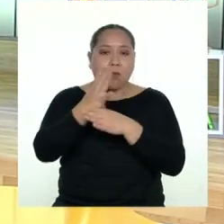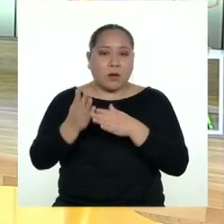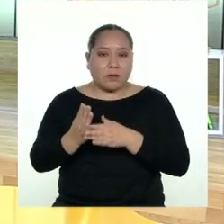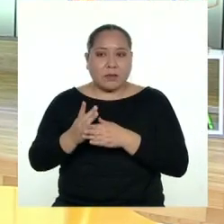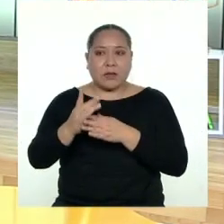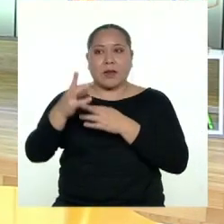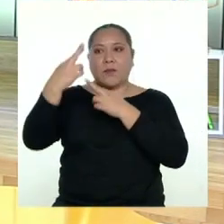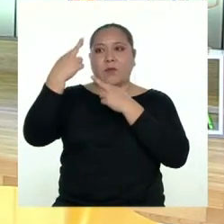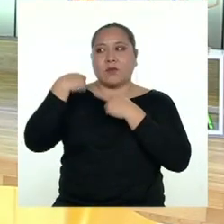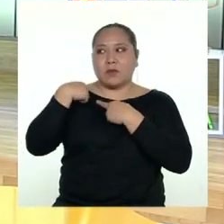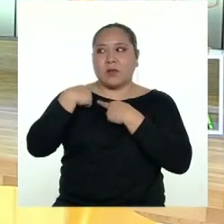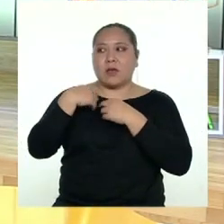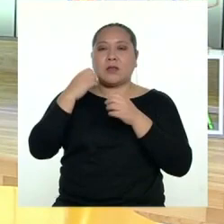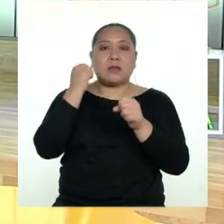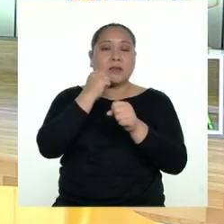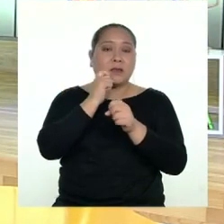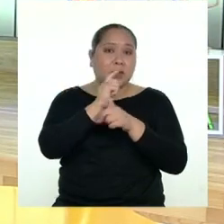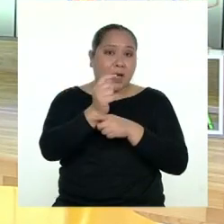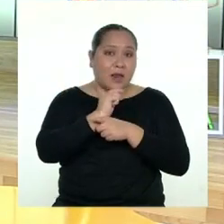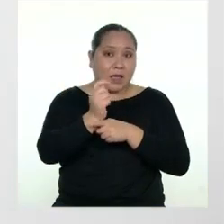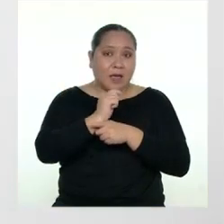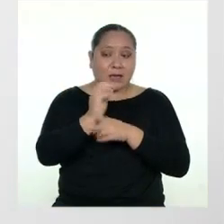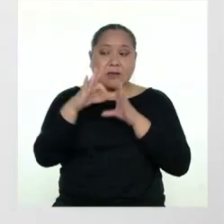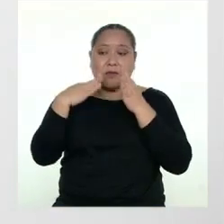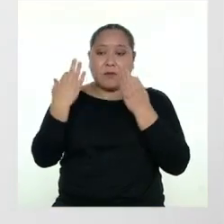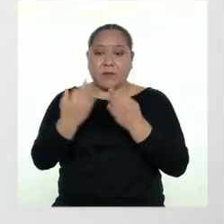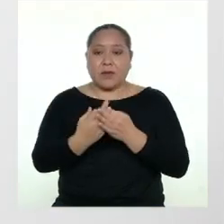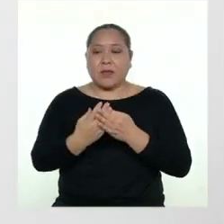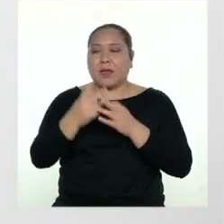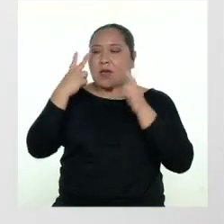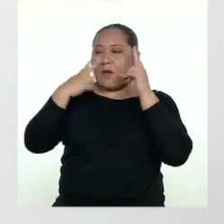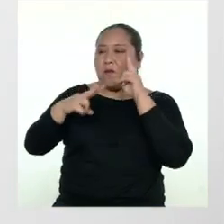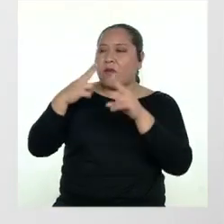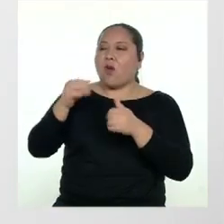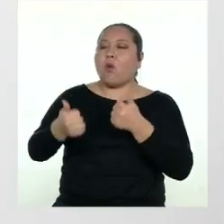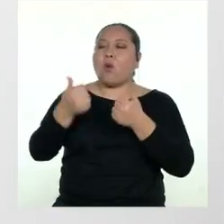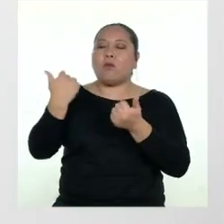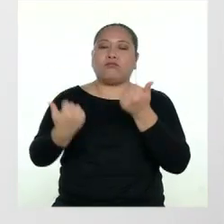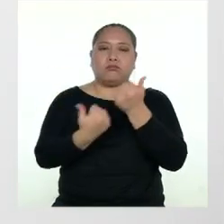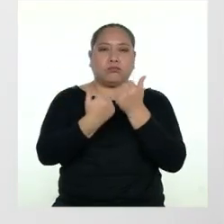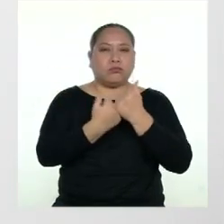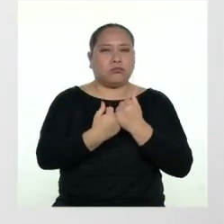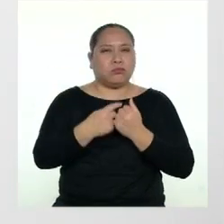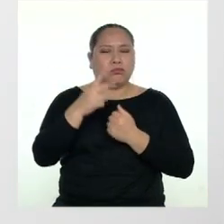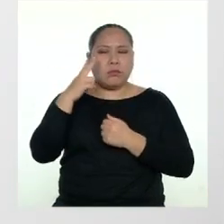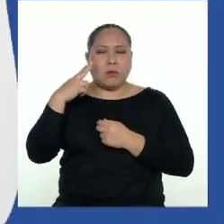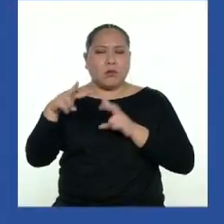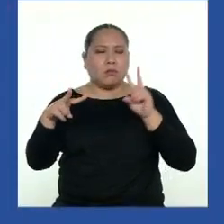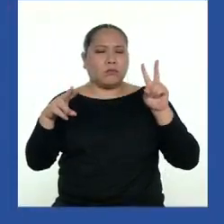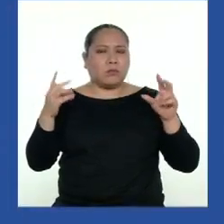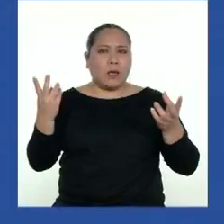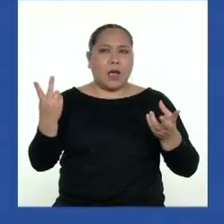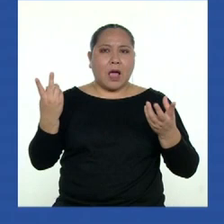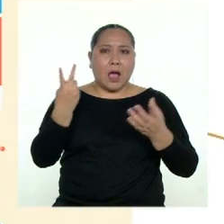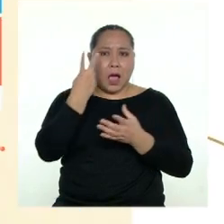familia y reconocer los aportes de todos. ¿En qué medida consideran que se parecen ambas